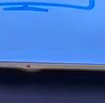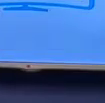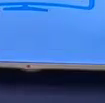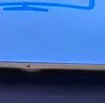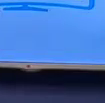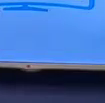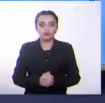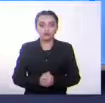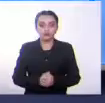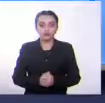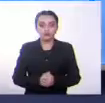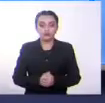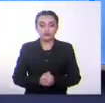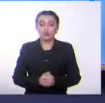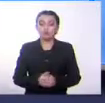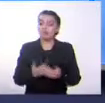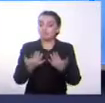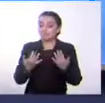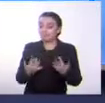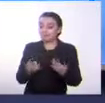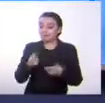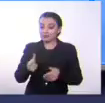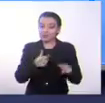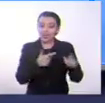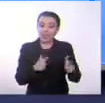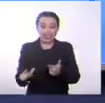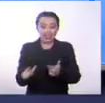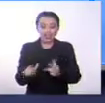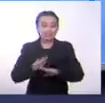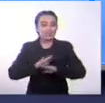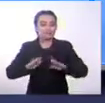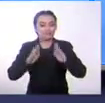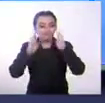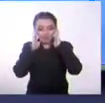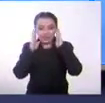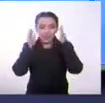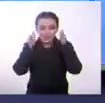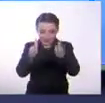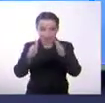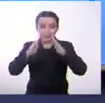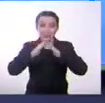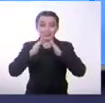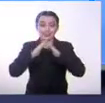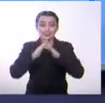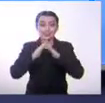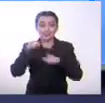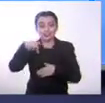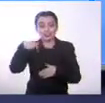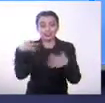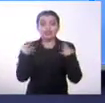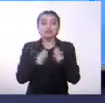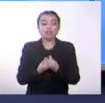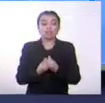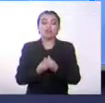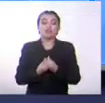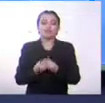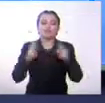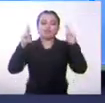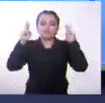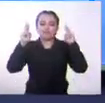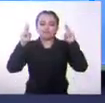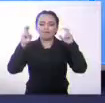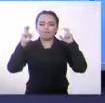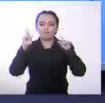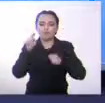Espero que estén listos, ya cómodos en casa para recibir su materia de estudios sociales. Vamos a ver ahora un tema que tienen que poner